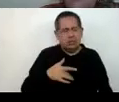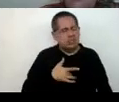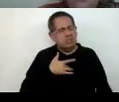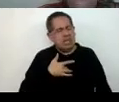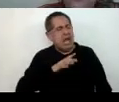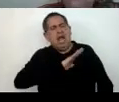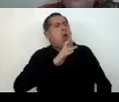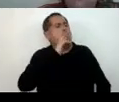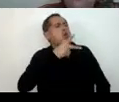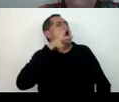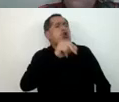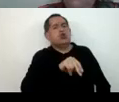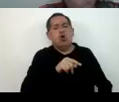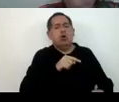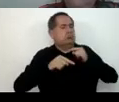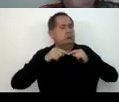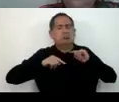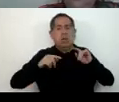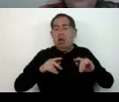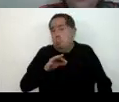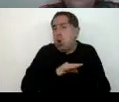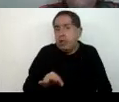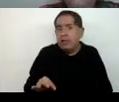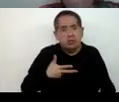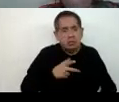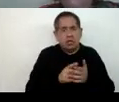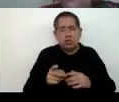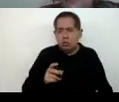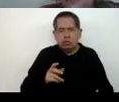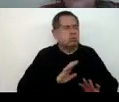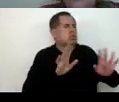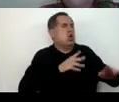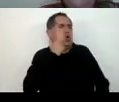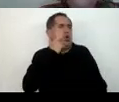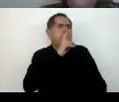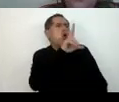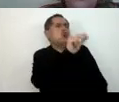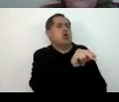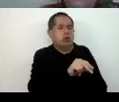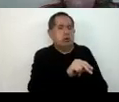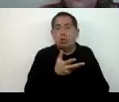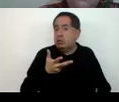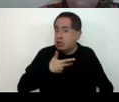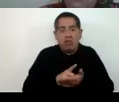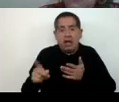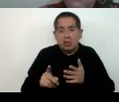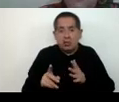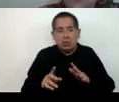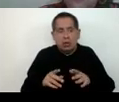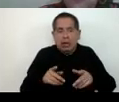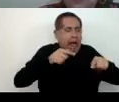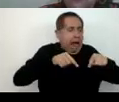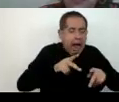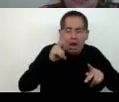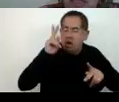qué? Yo ya no quiero que me opere. O sea, siempre no. Está en todo su derecho de poder suspender